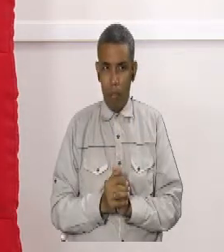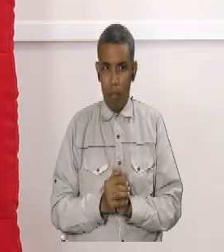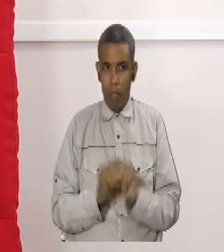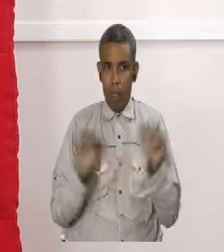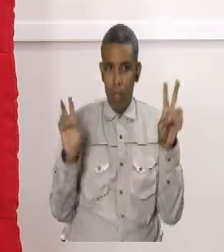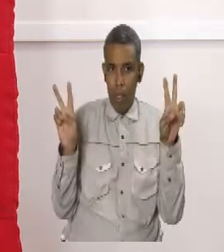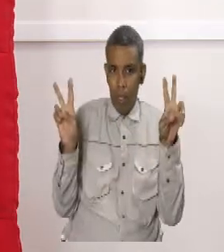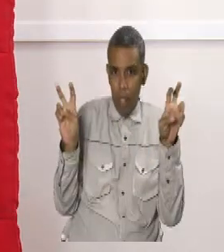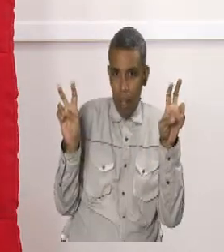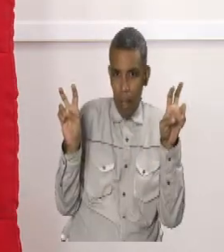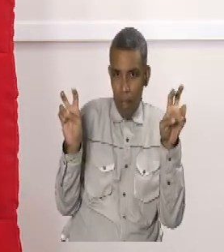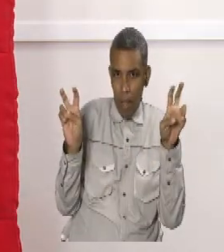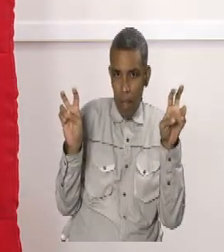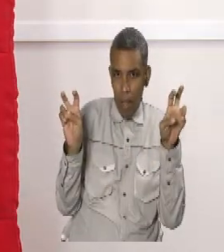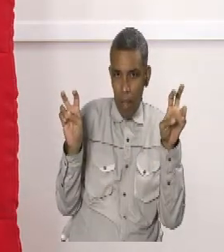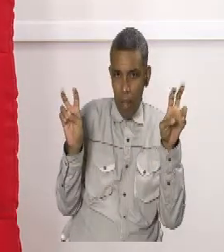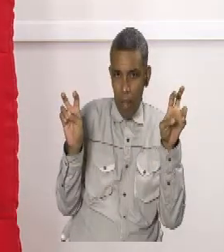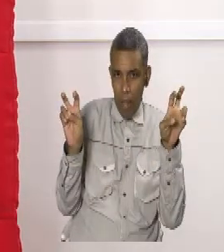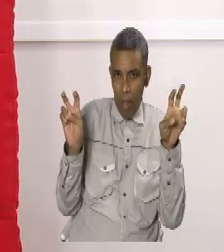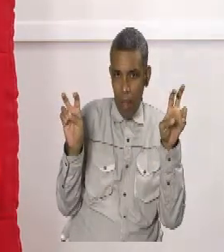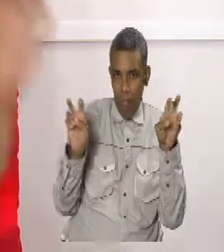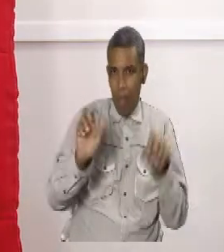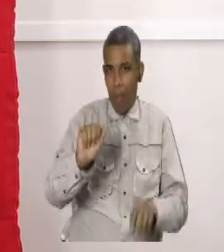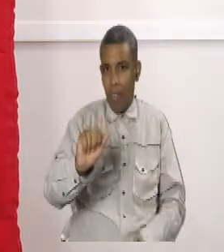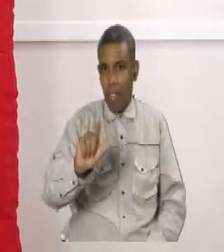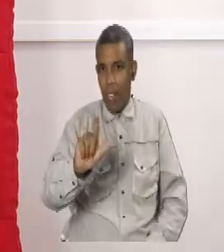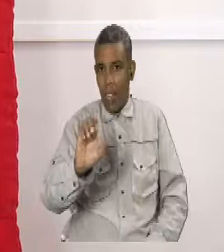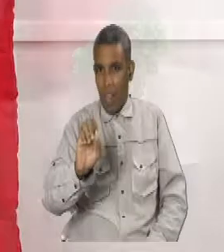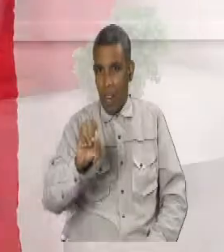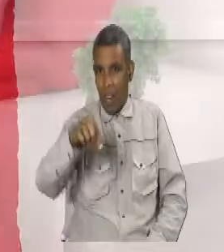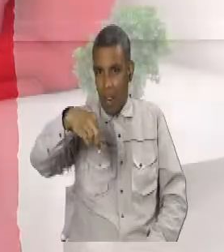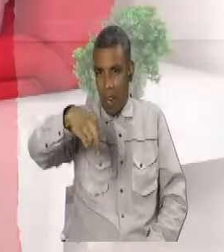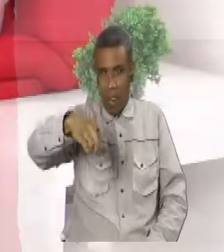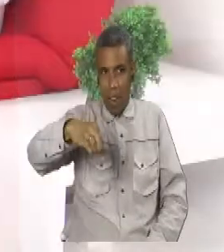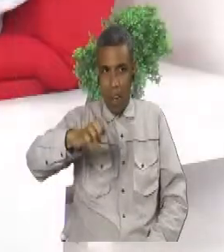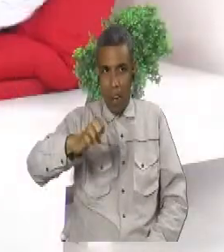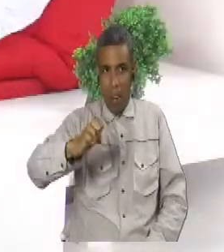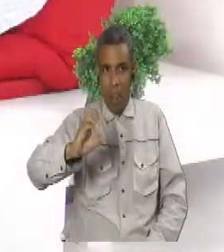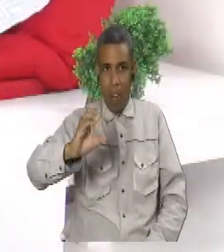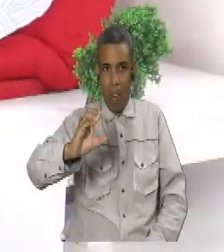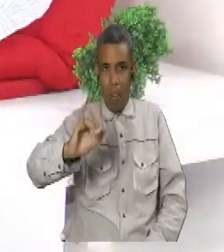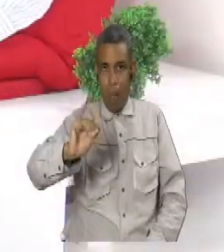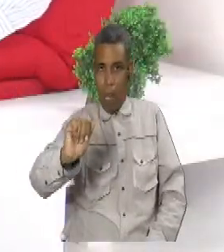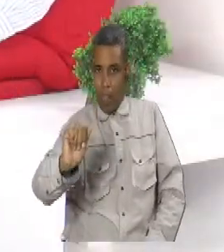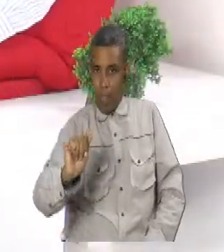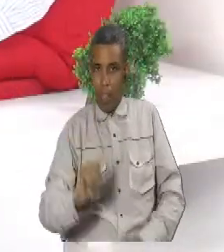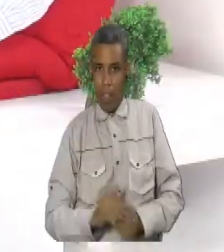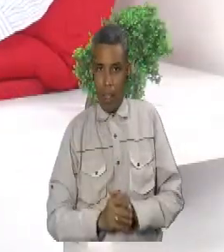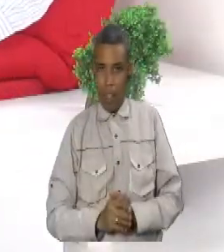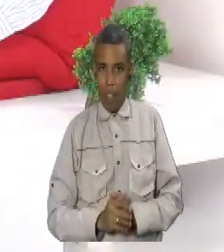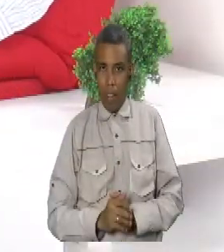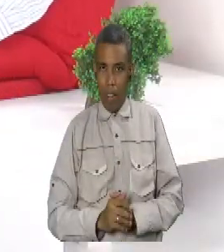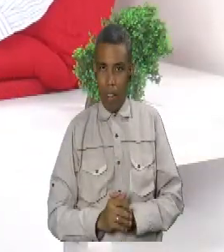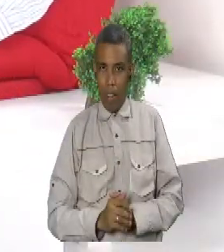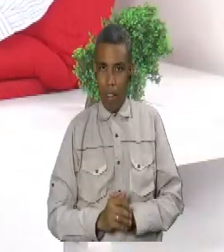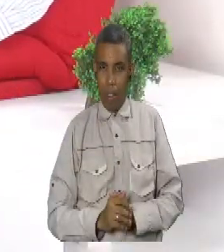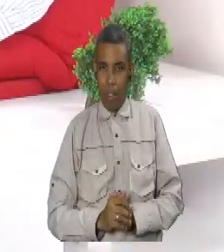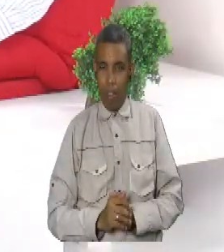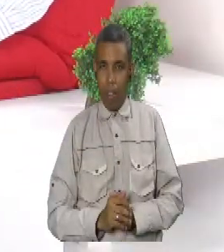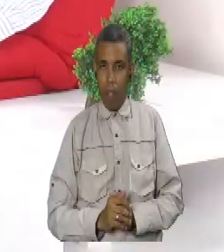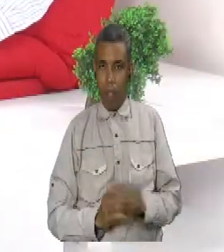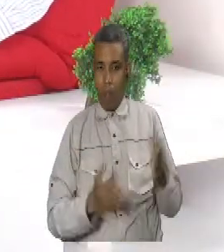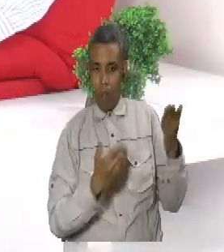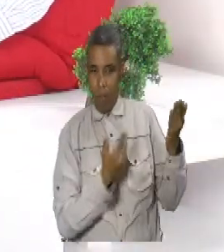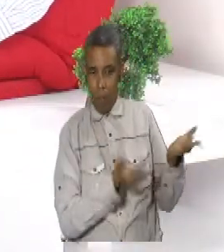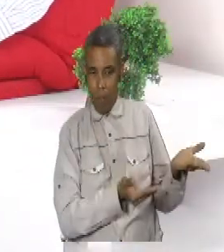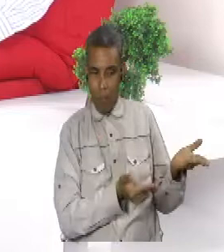doctor? Alopecia. Alopecia. Doctor, permítame y lo presento. ¿Cómo ha estado? Bien, bien, muy bien el día bueno, de hoy. Bueno, acá tenemos al doctor